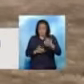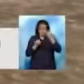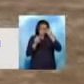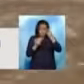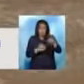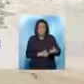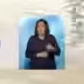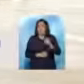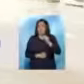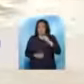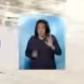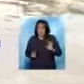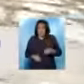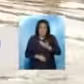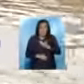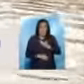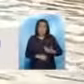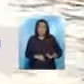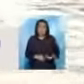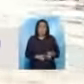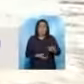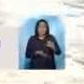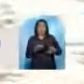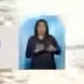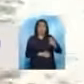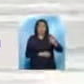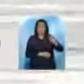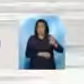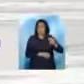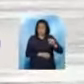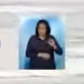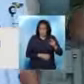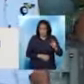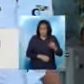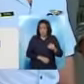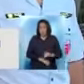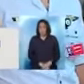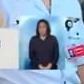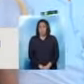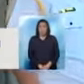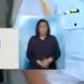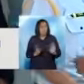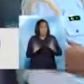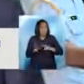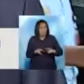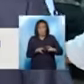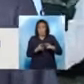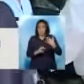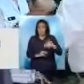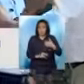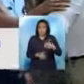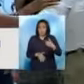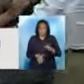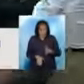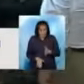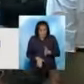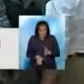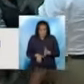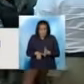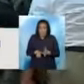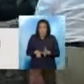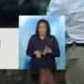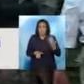que dice el señor Kuczynski ha recibido desde el Senado. Bueno, el río ha estado muy alto, ha